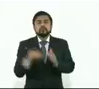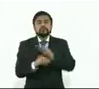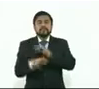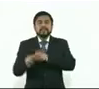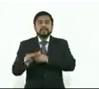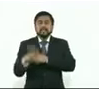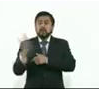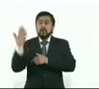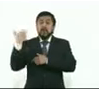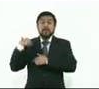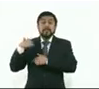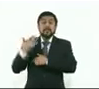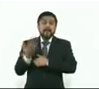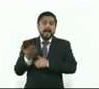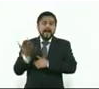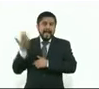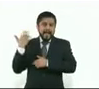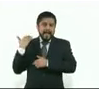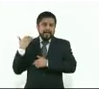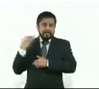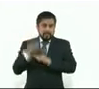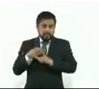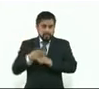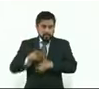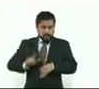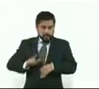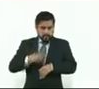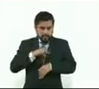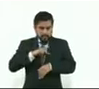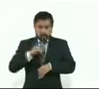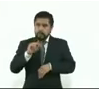que se han hecho no ocurrieron en este periodo, sino fueron previas.